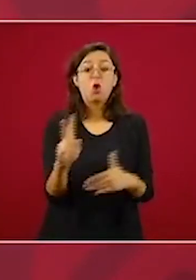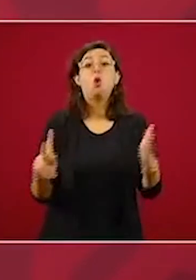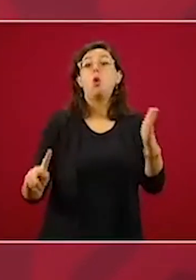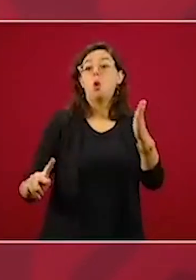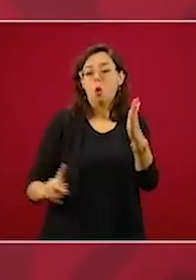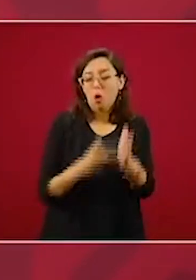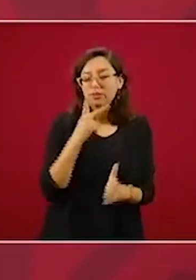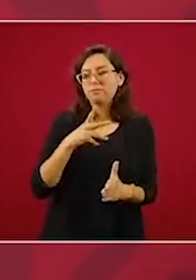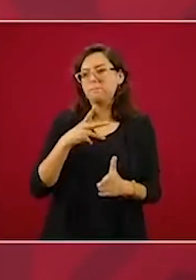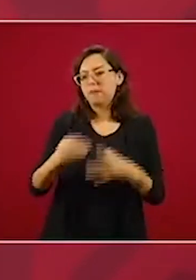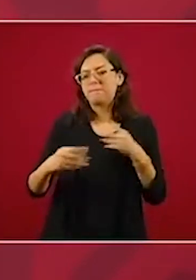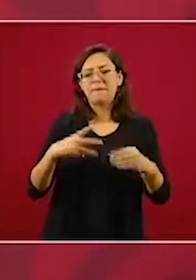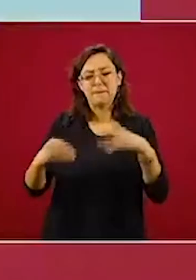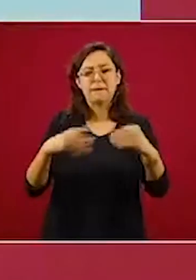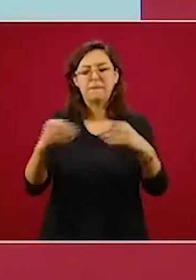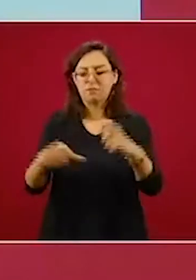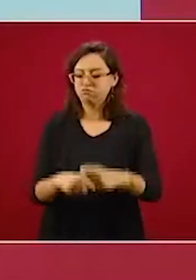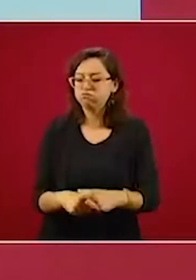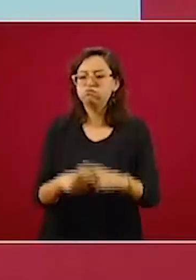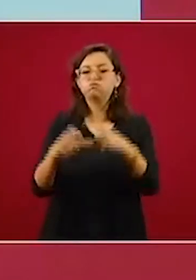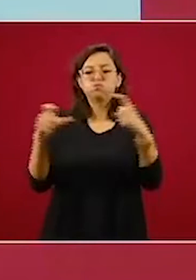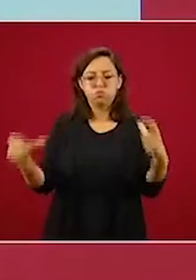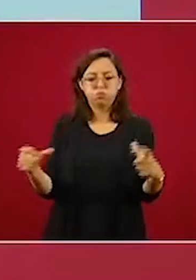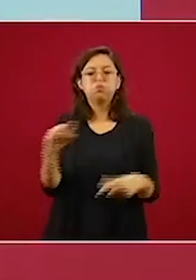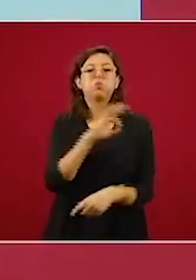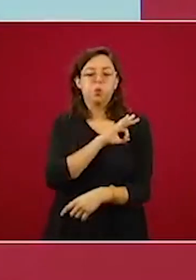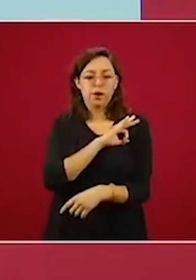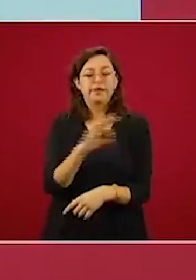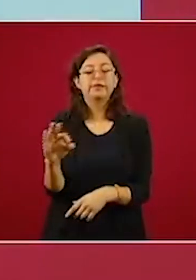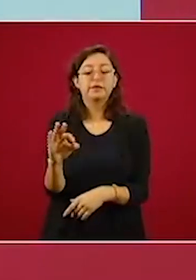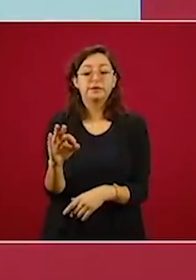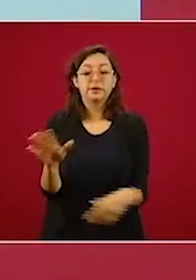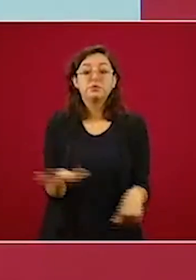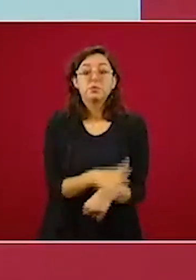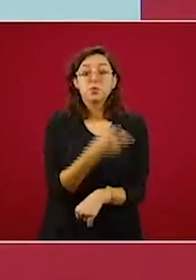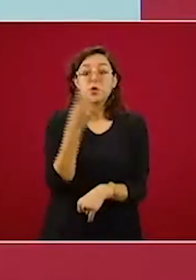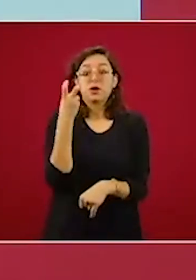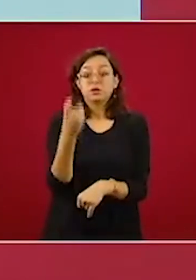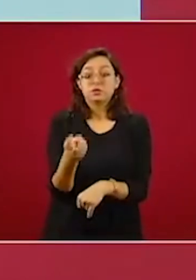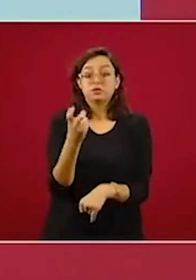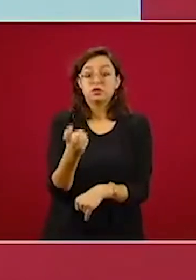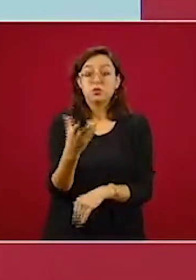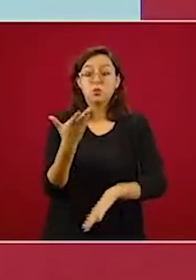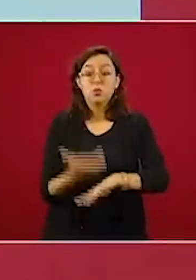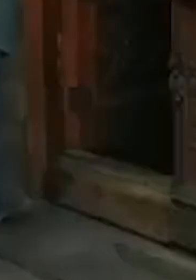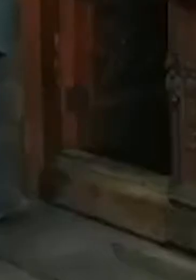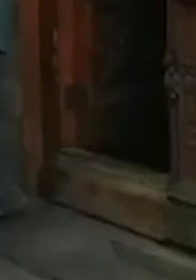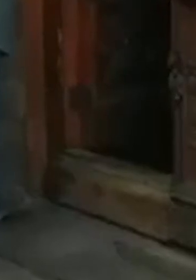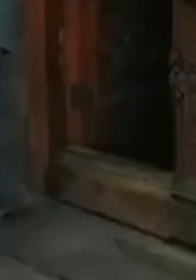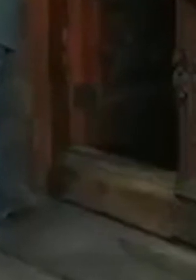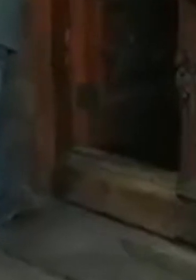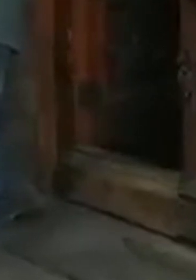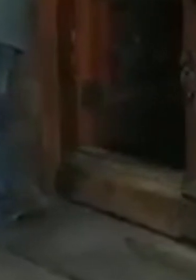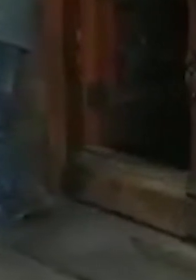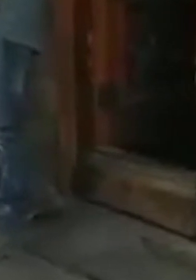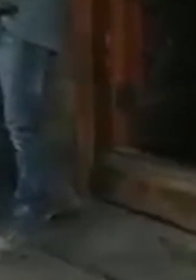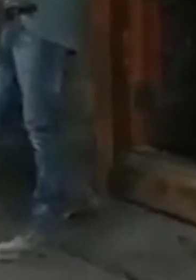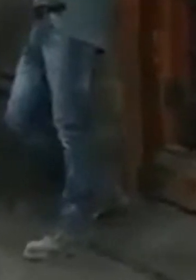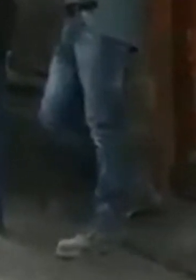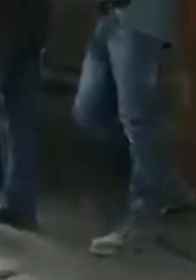contingencia sanitaria por coronavirus, donde poco se han respetado las medidas preventivas y la sana distancia. Este